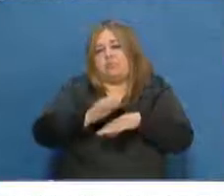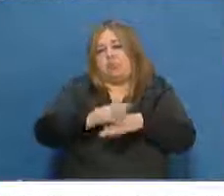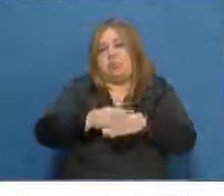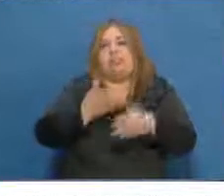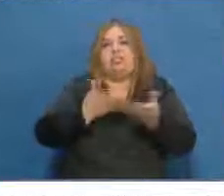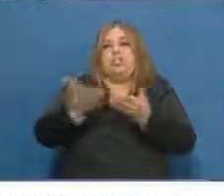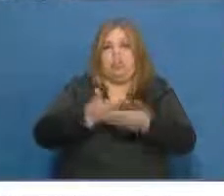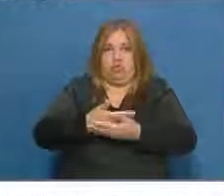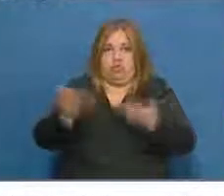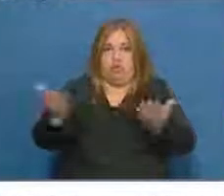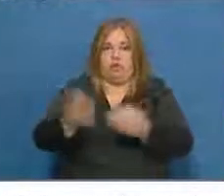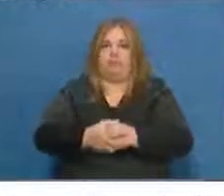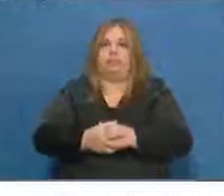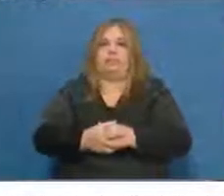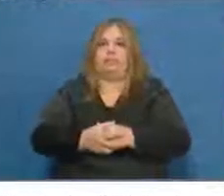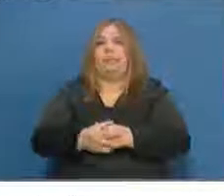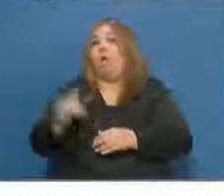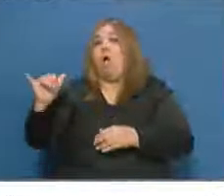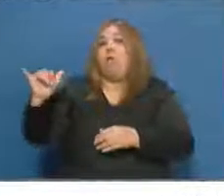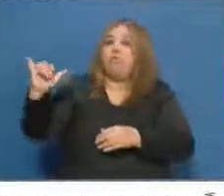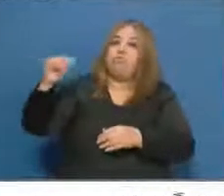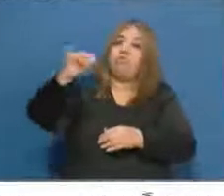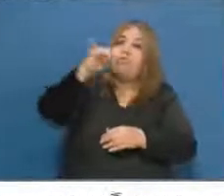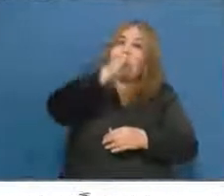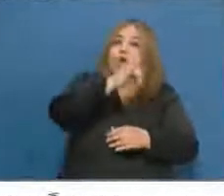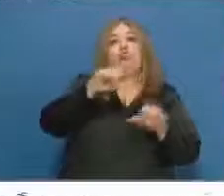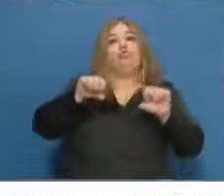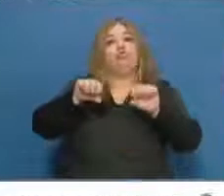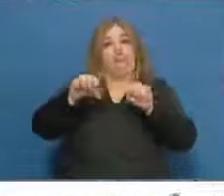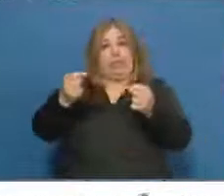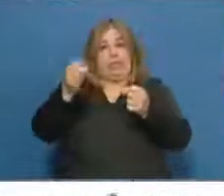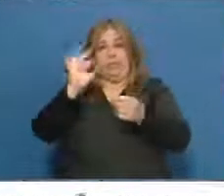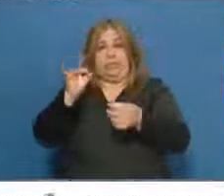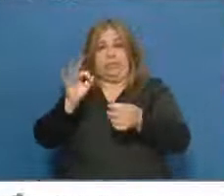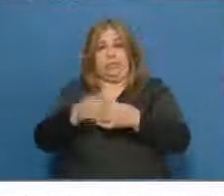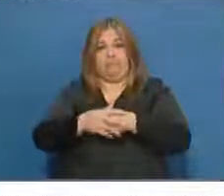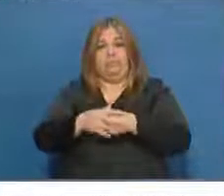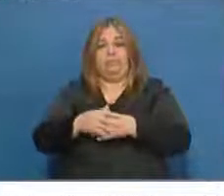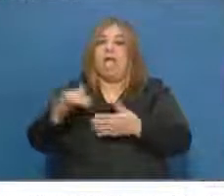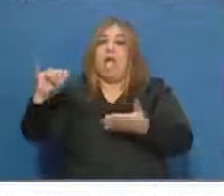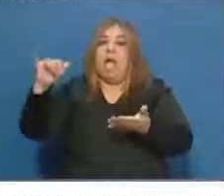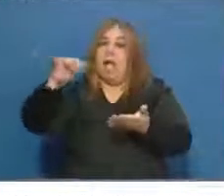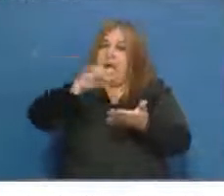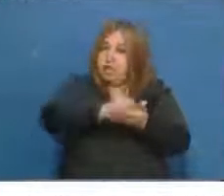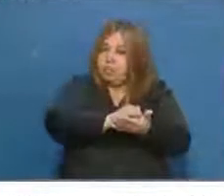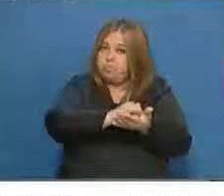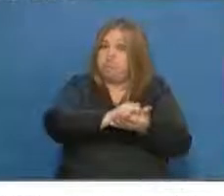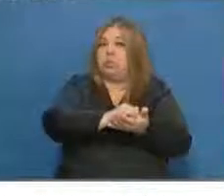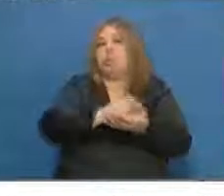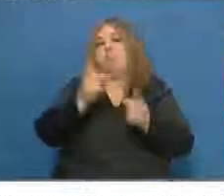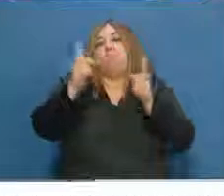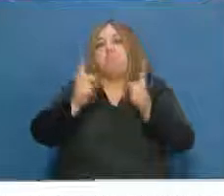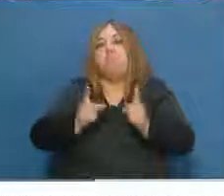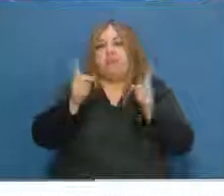Están suspendidos los vuelos por la situación de cuarentena. Sin embargo, desde el aeropuerto, el Plumerillo salieron a hacer declaraciones en